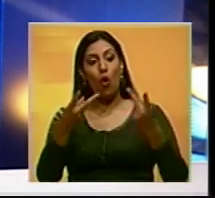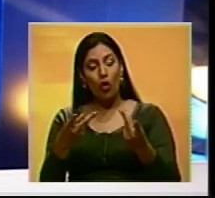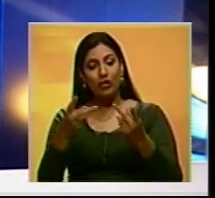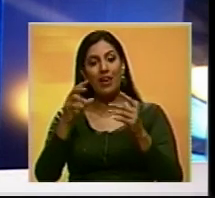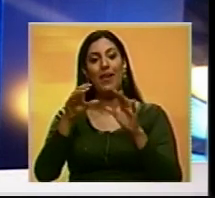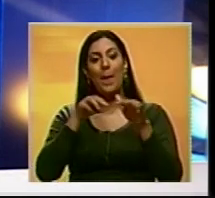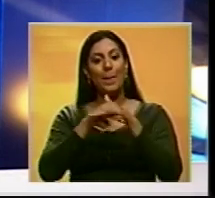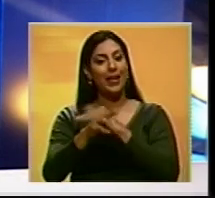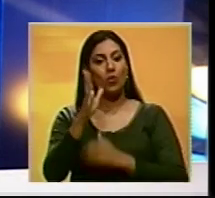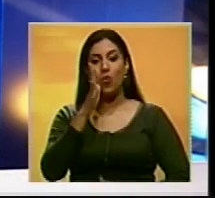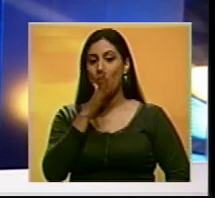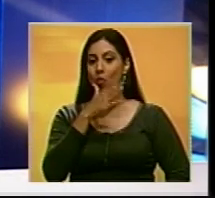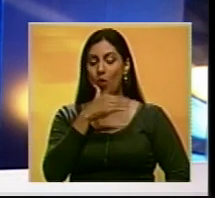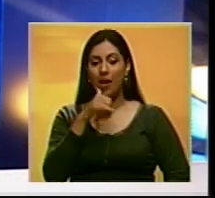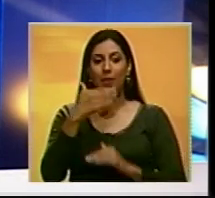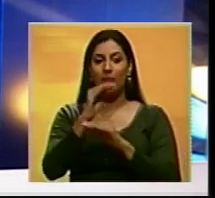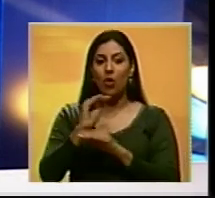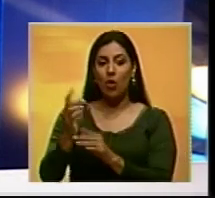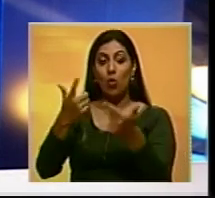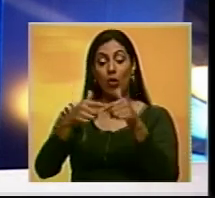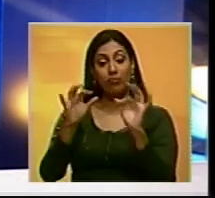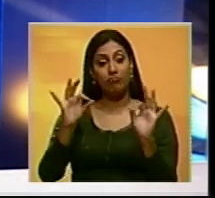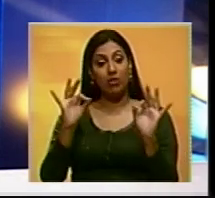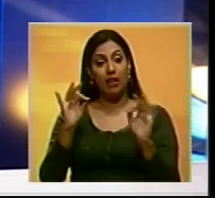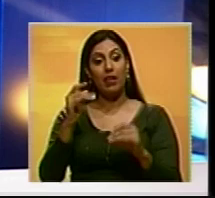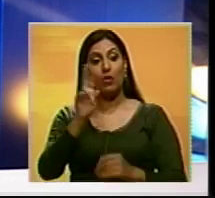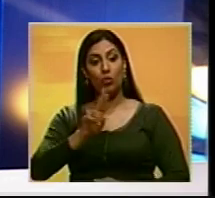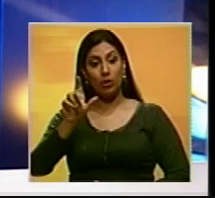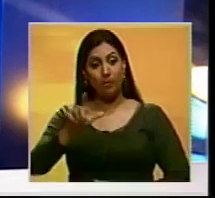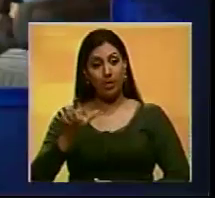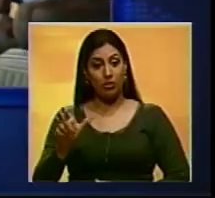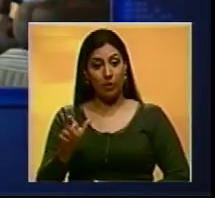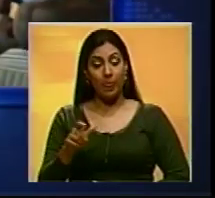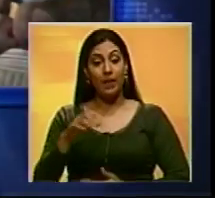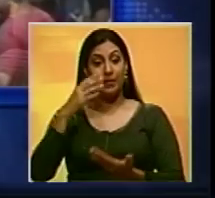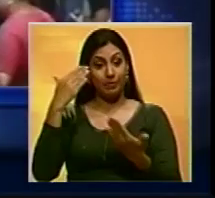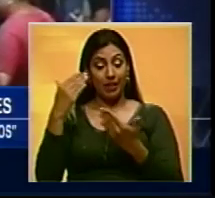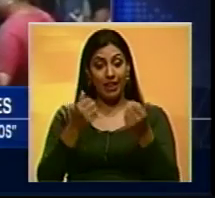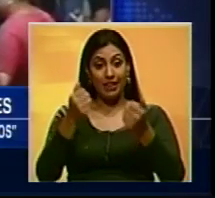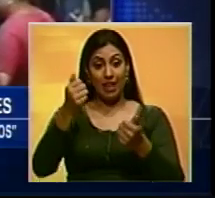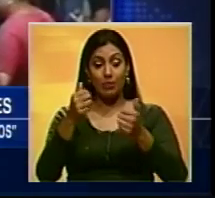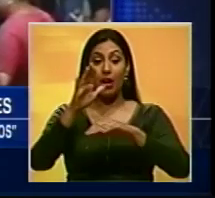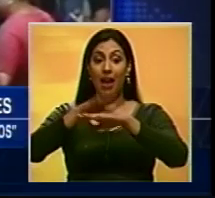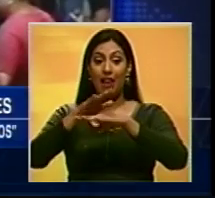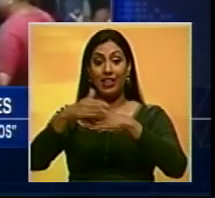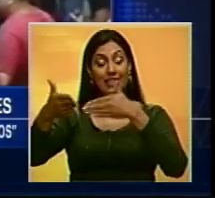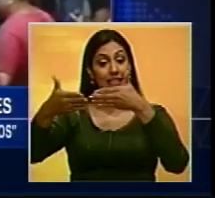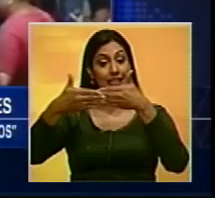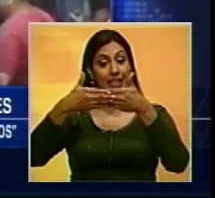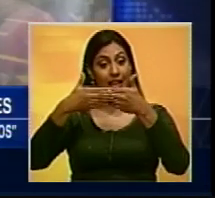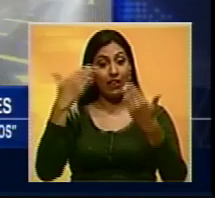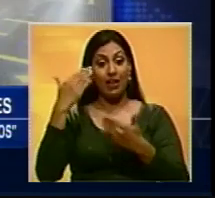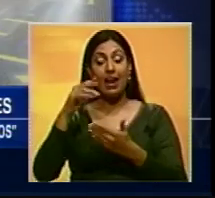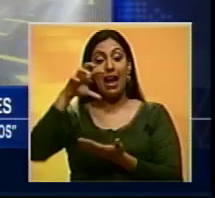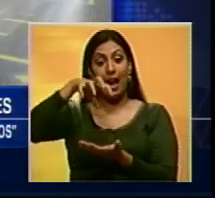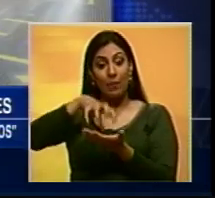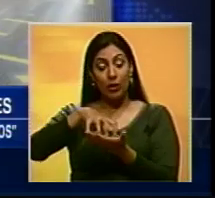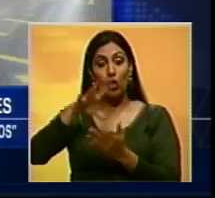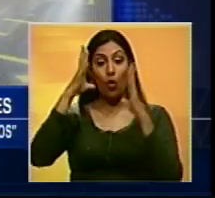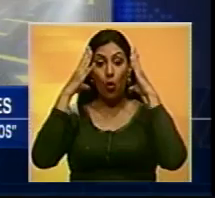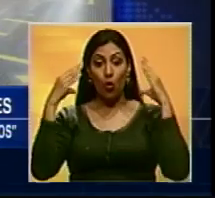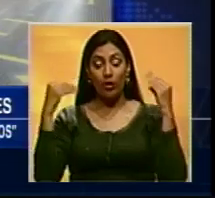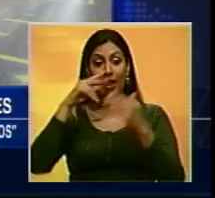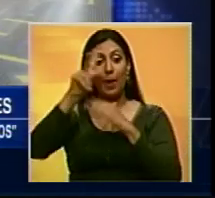para garantizar el resguardo de las instalaciones personal y usuarios. La Estatal de Transporte anunció el cierre de las estaciones Capitolio, La